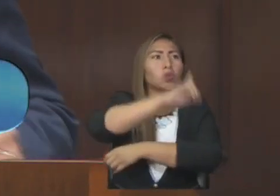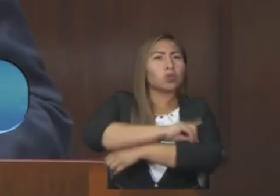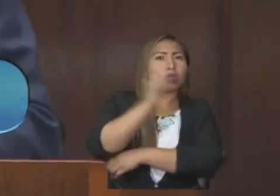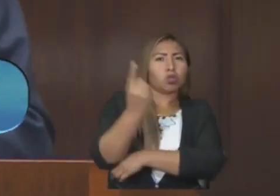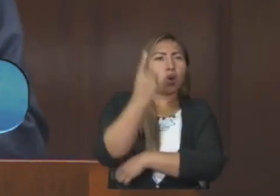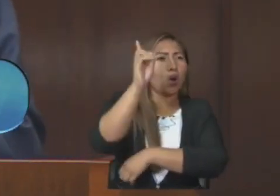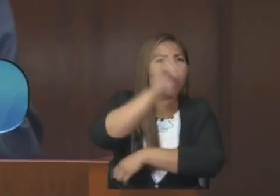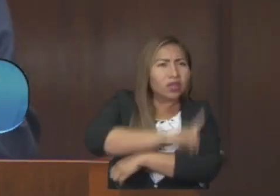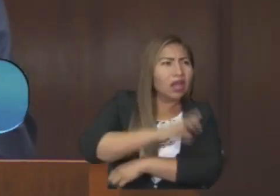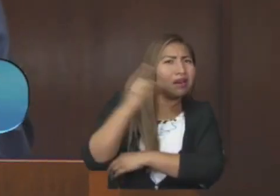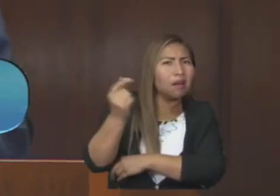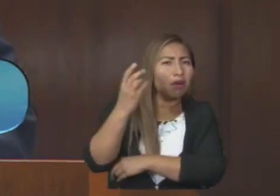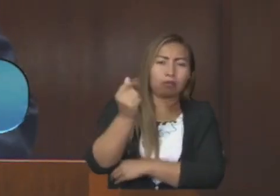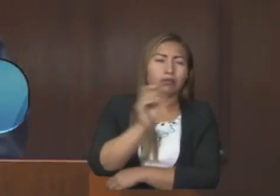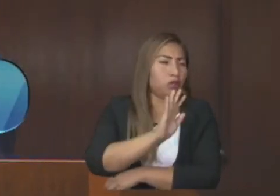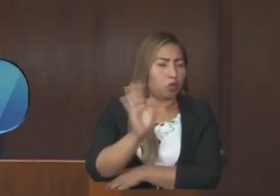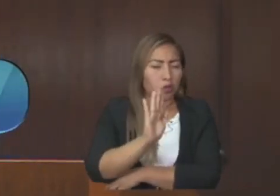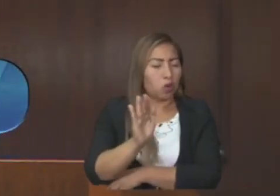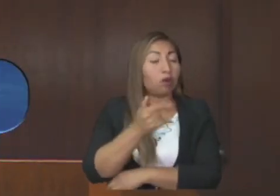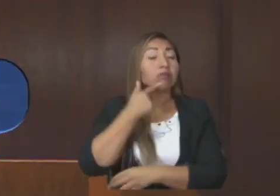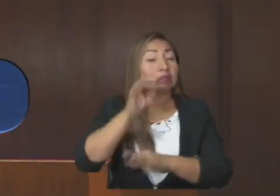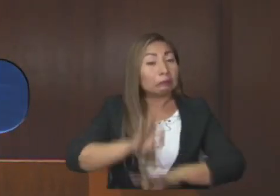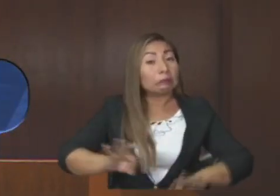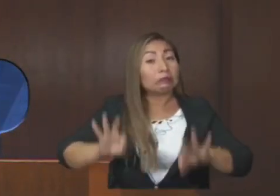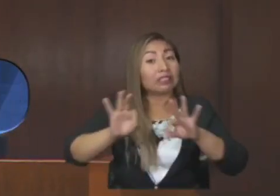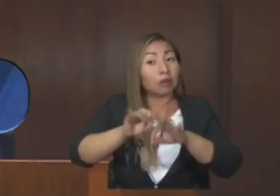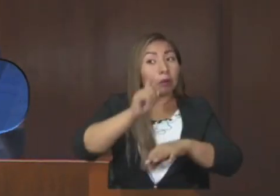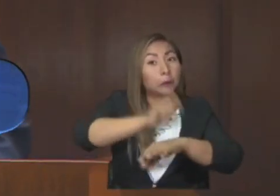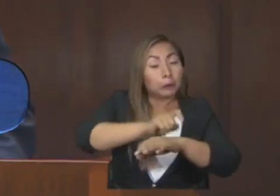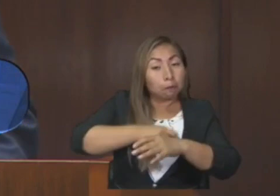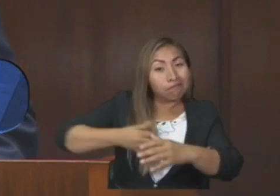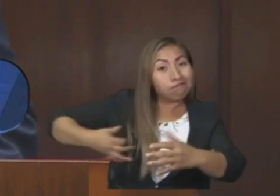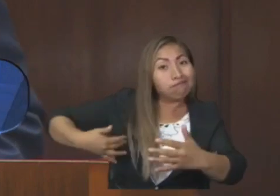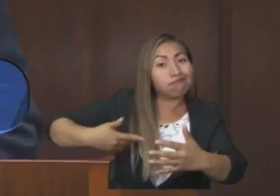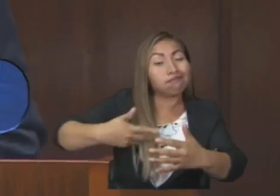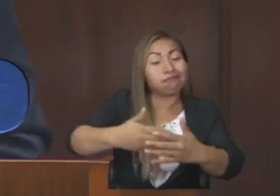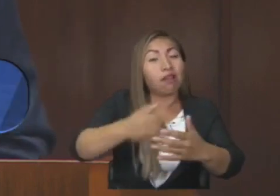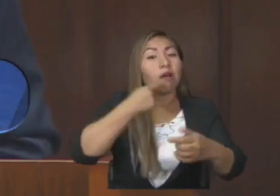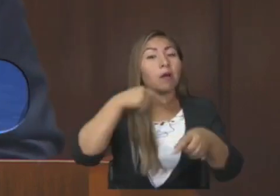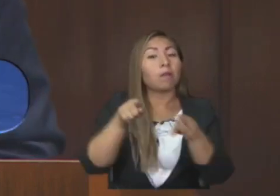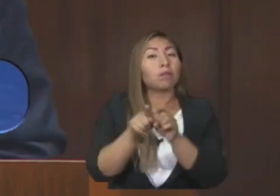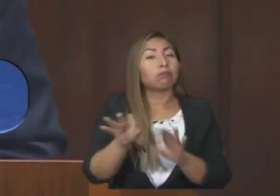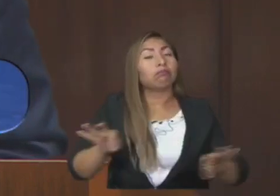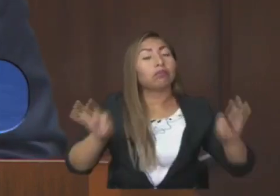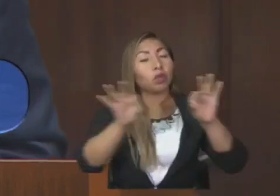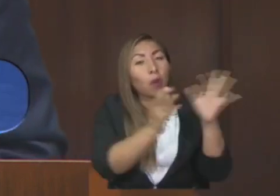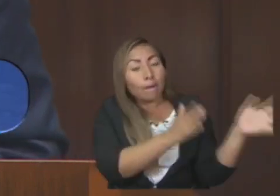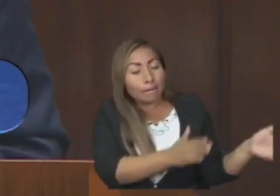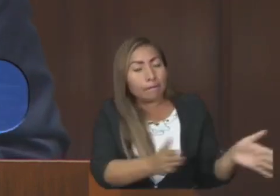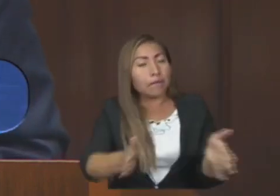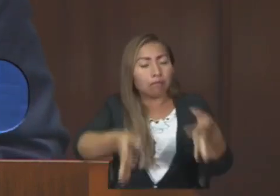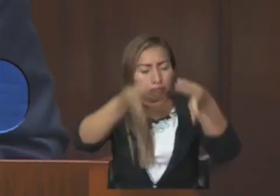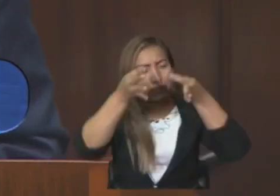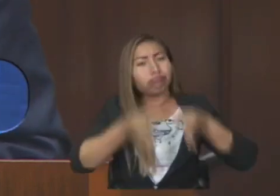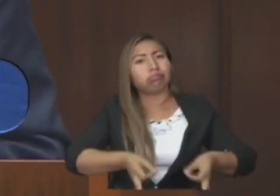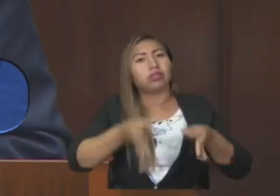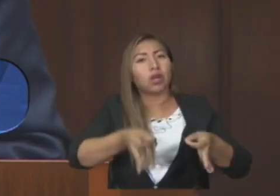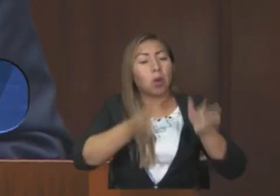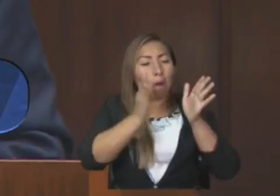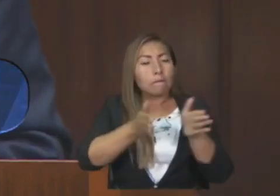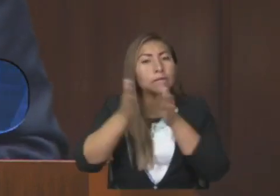segura. Poner la mina en cuidado y mantenimiento debe ser un proceso gradual y